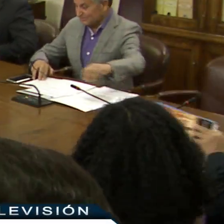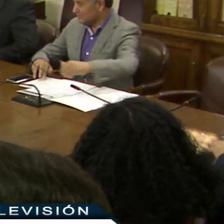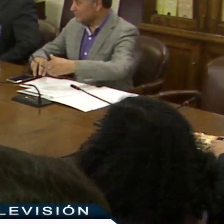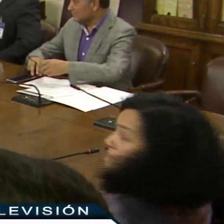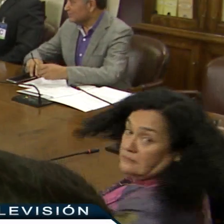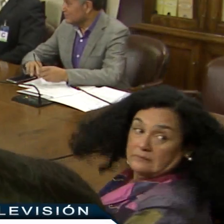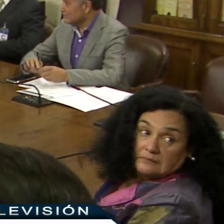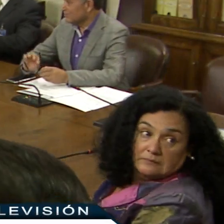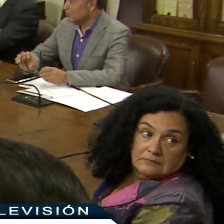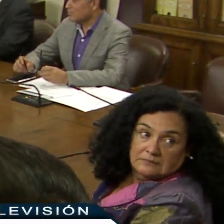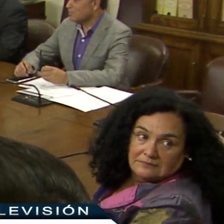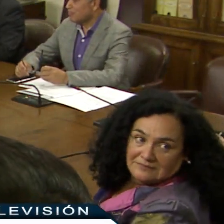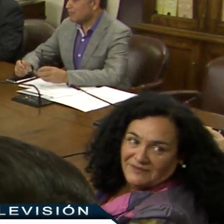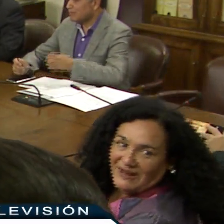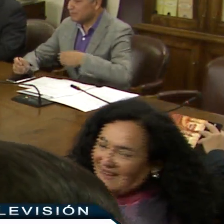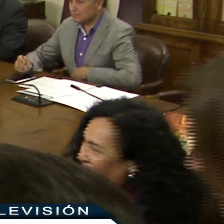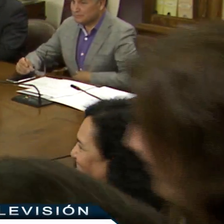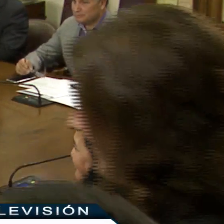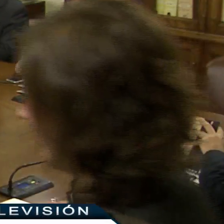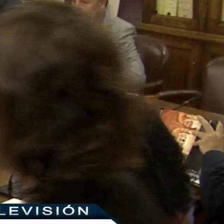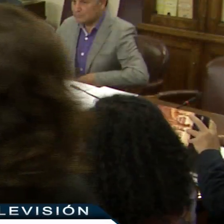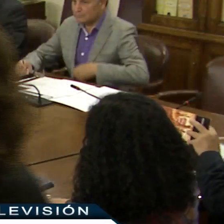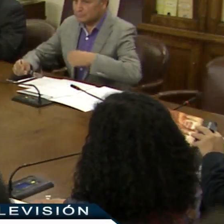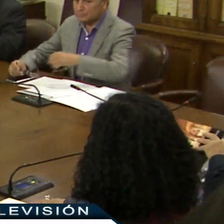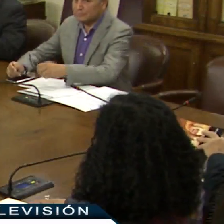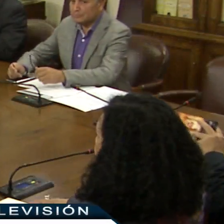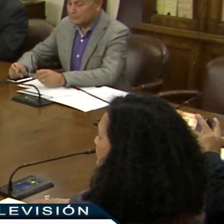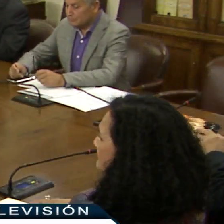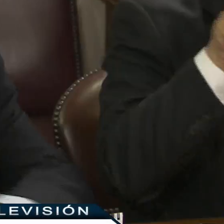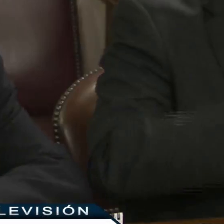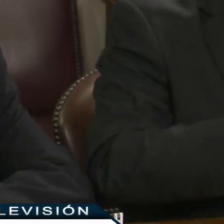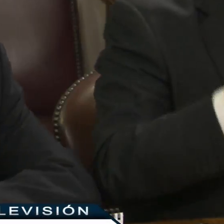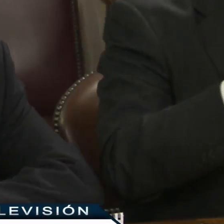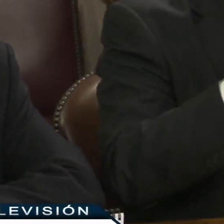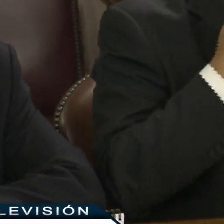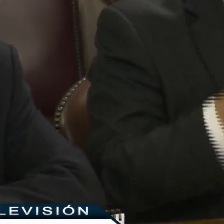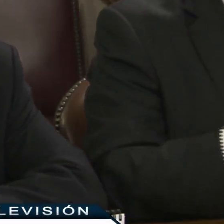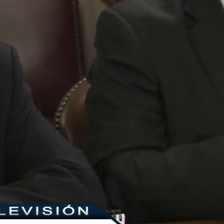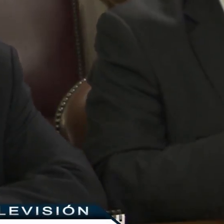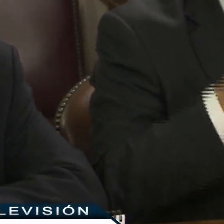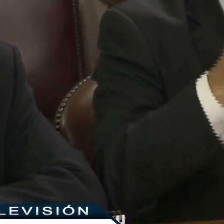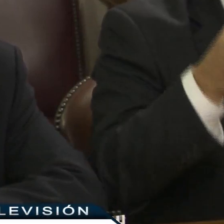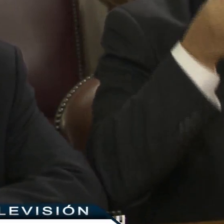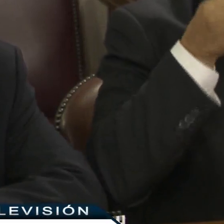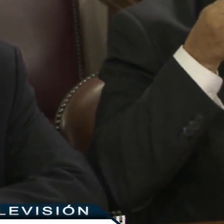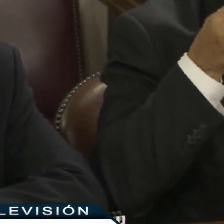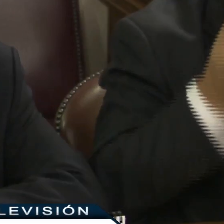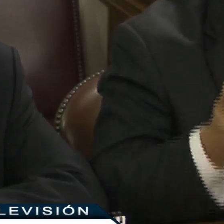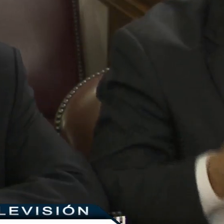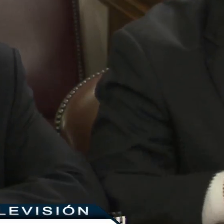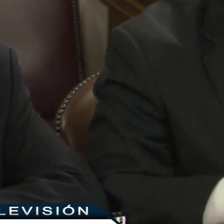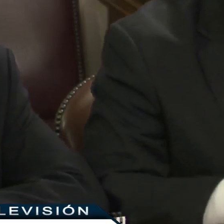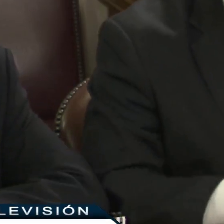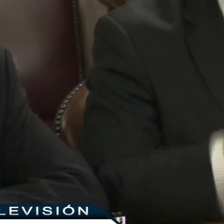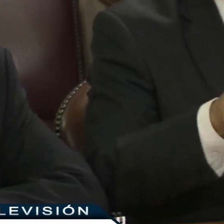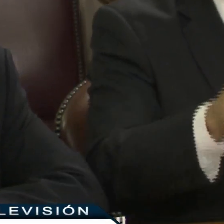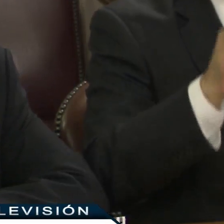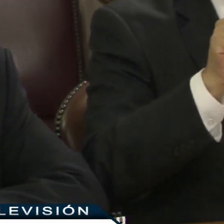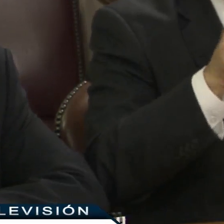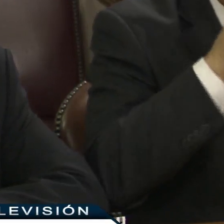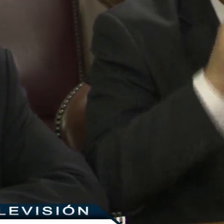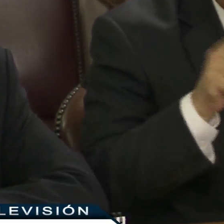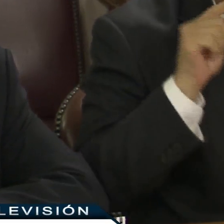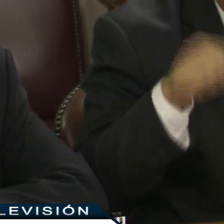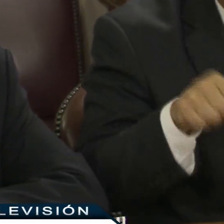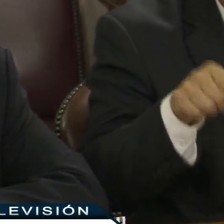el acta de la sesión arta se da por aprobada por no haber sido objeto de observaciones el acta de la sesión